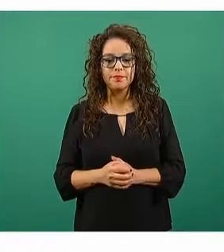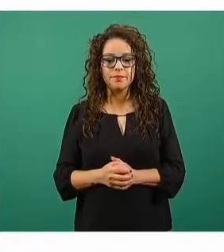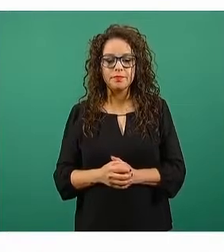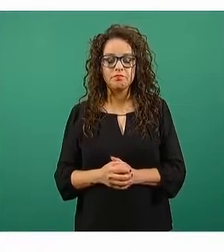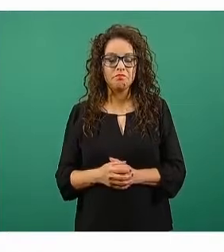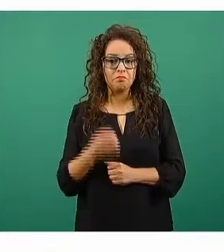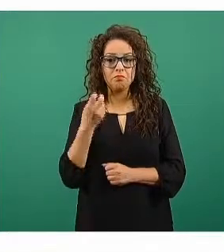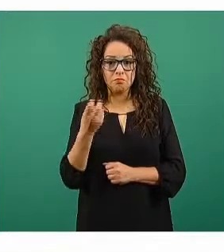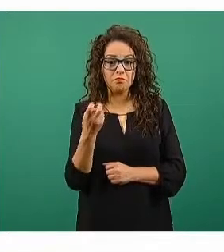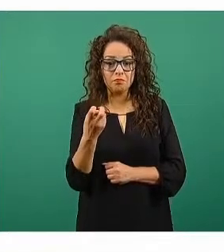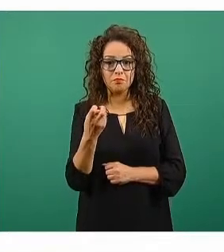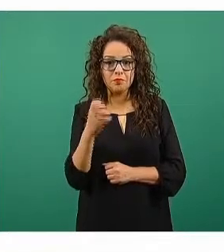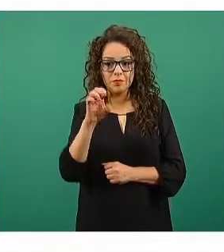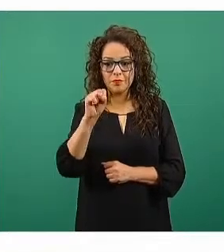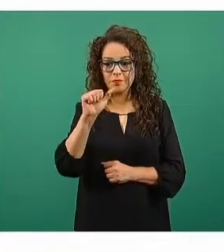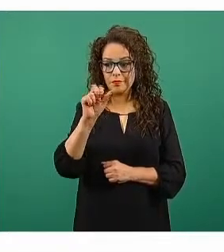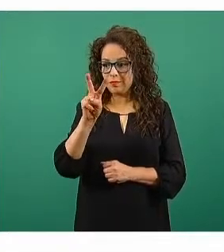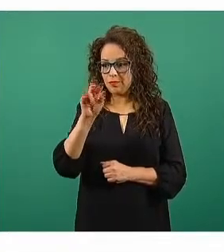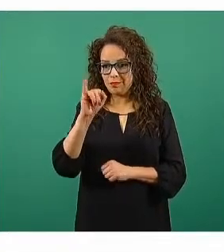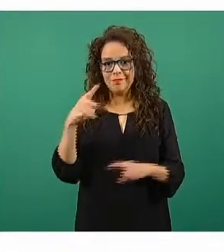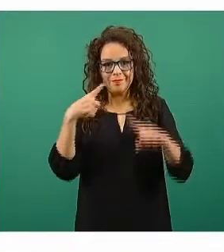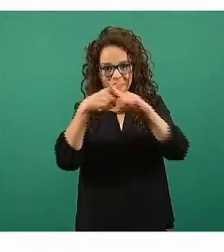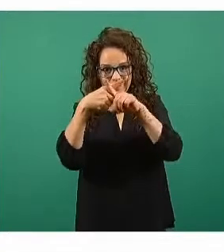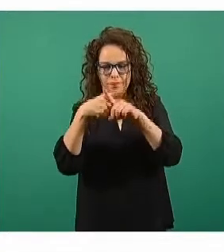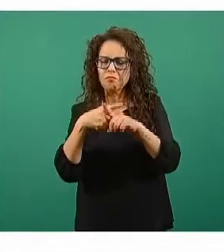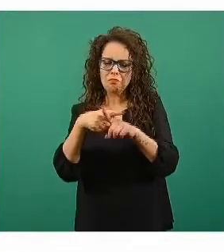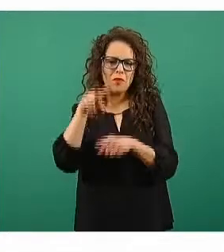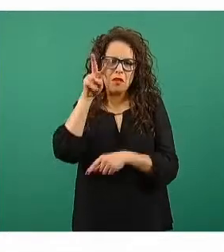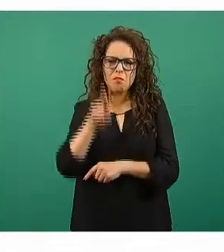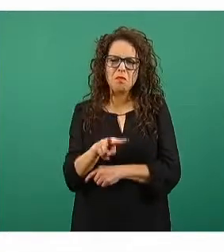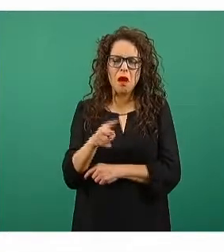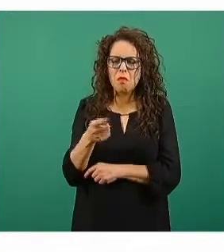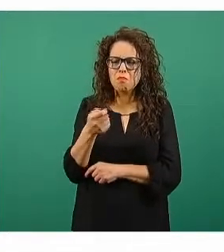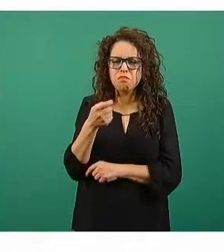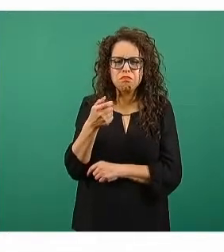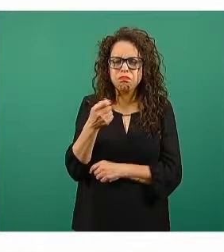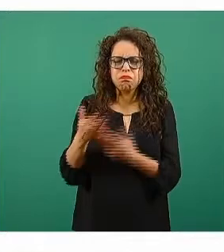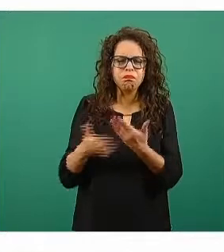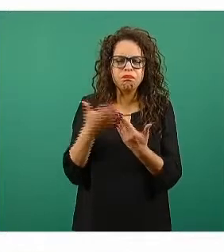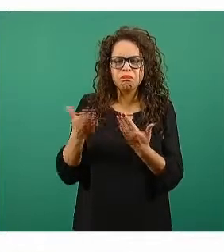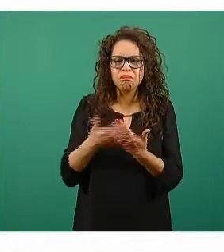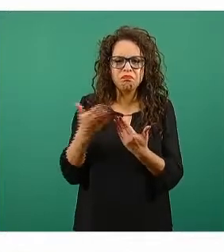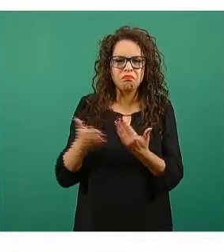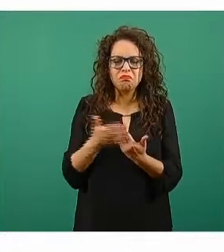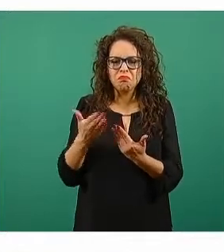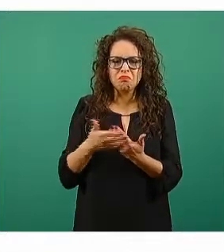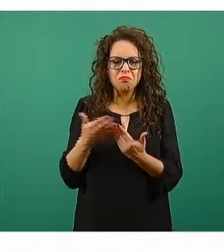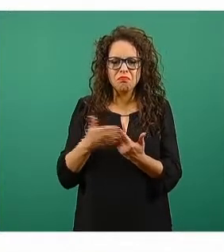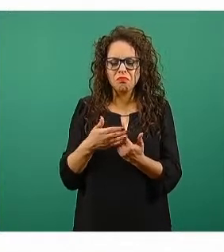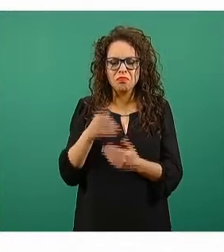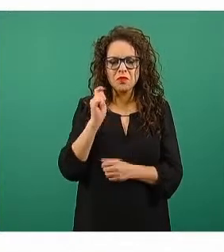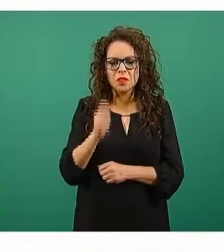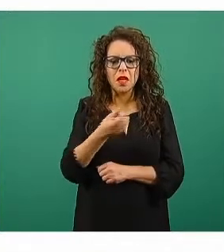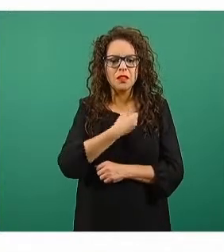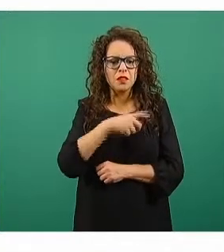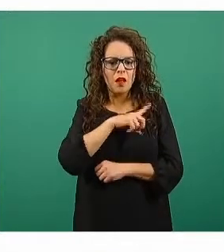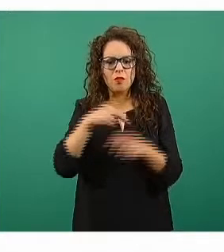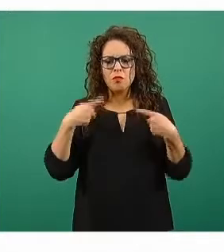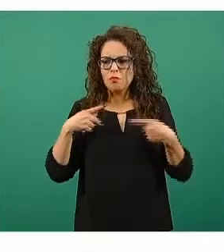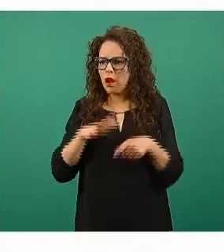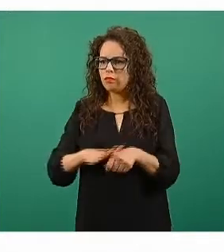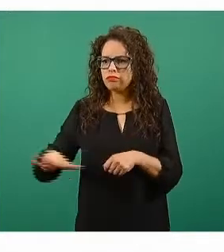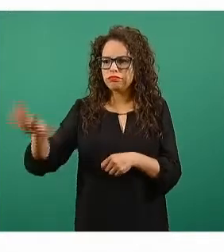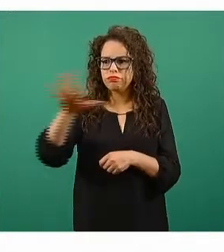porcentaje realmente bajo, considerando todo el beneficio potencial para la salud de la persona y para la salud de la